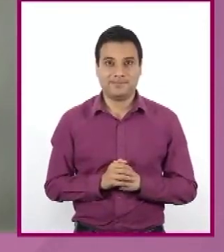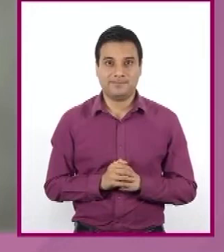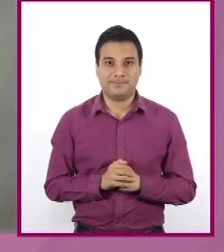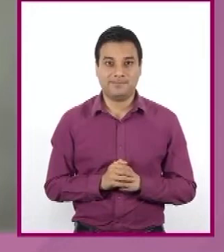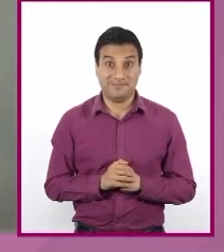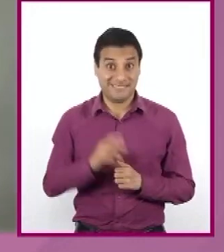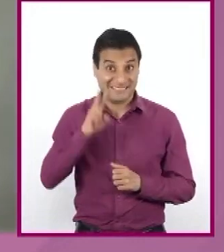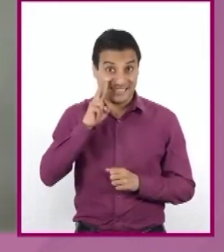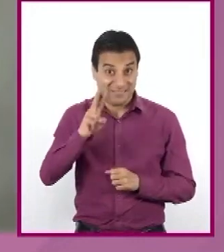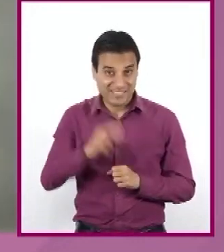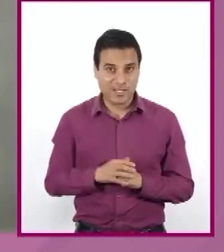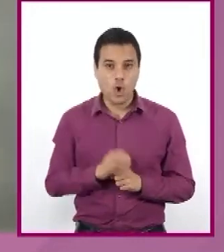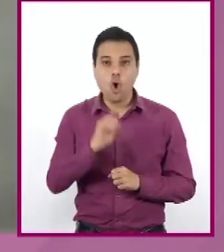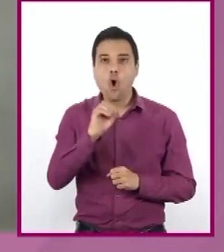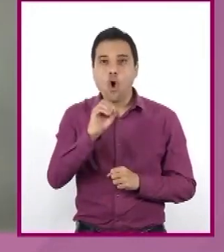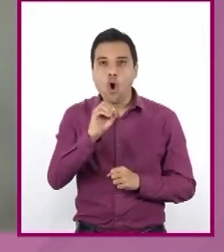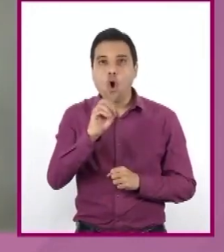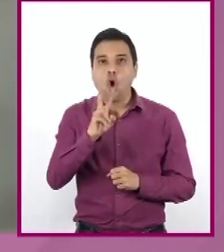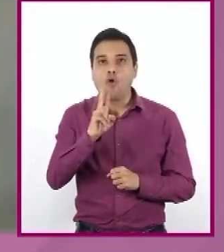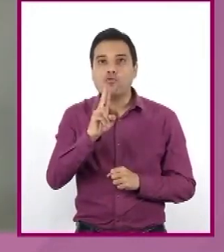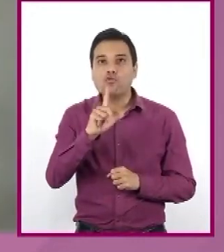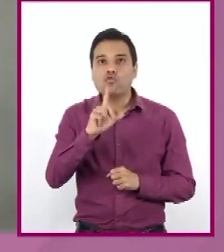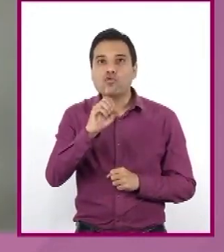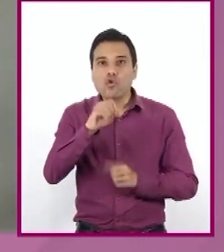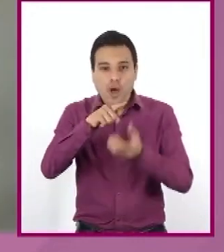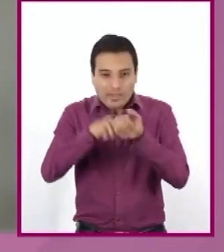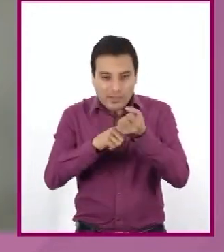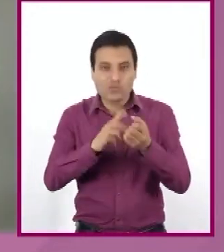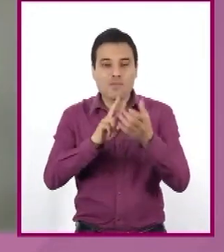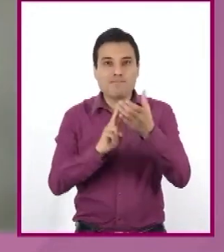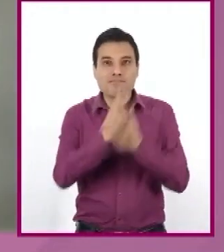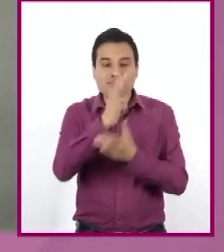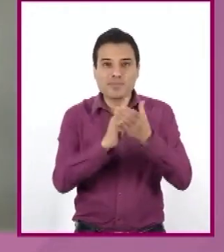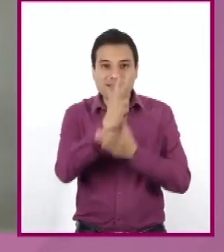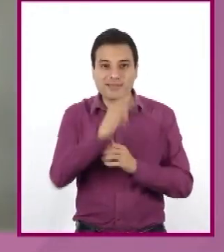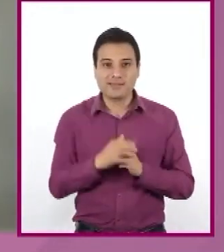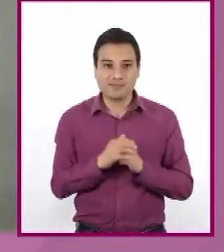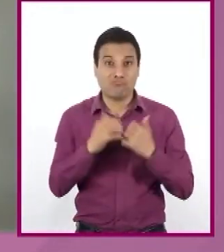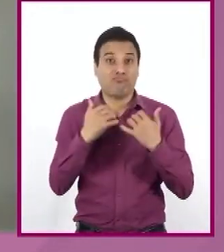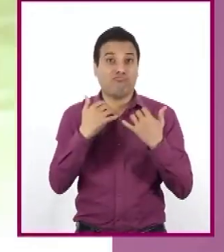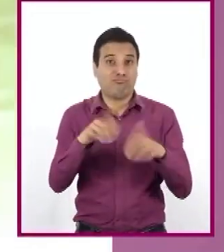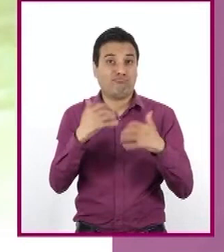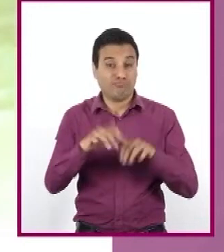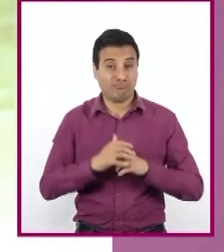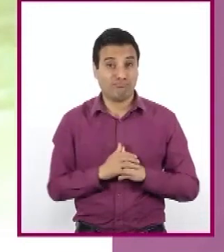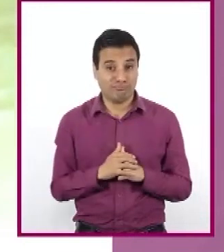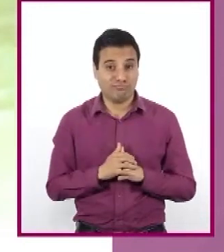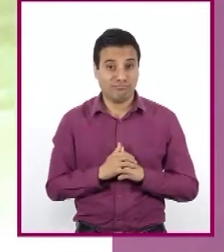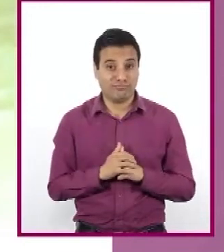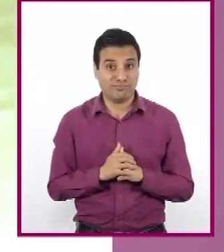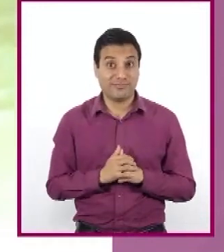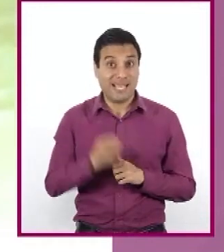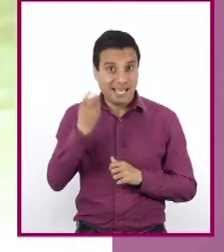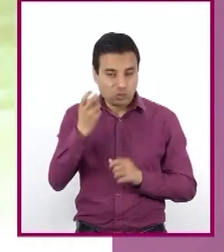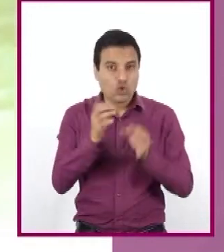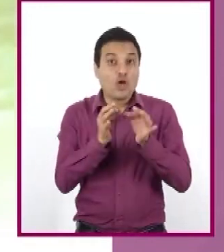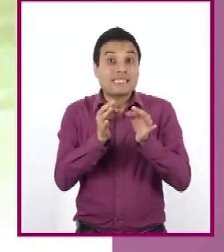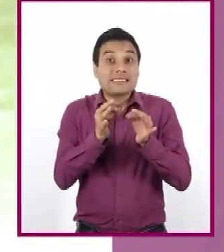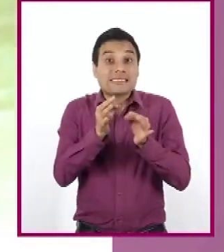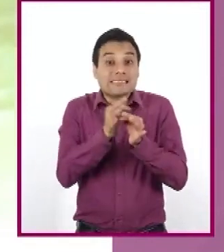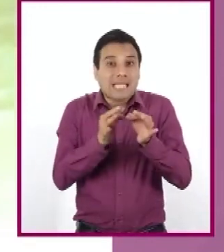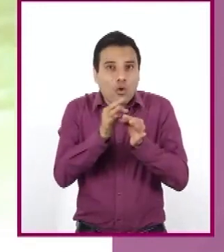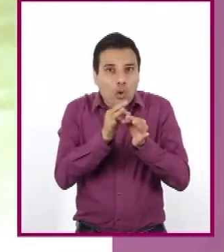Vemos el óvulo con fibras que se forman en su interior, resguardando el saco embrionario. Esta es la célula sexual o